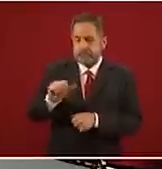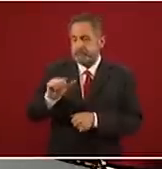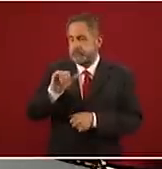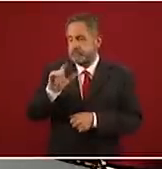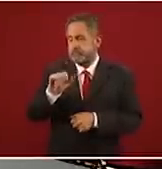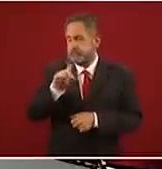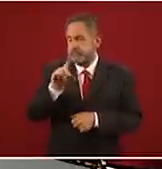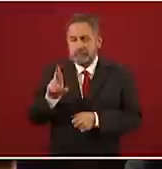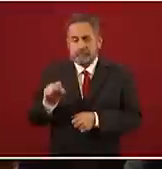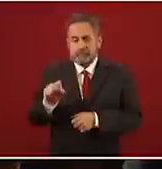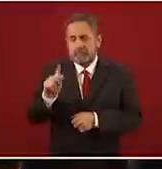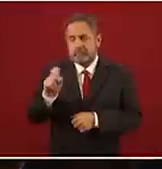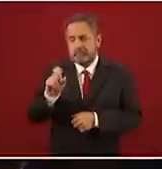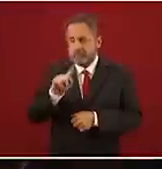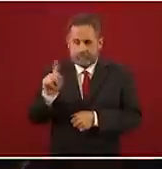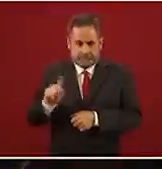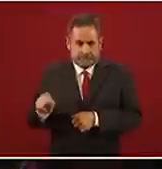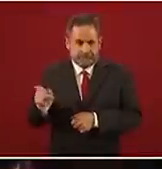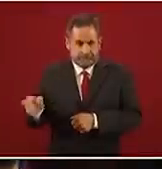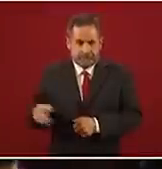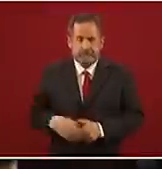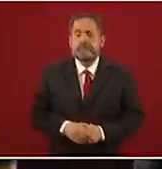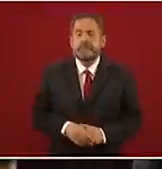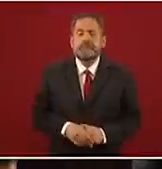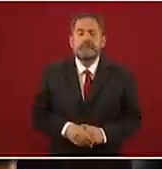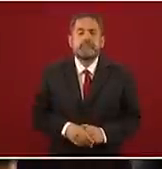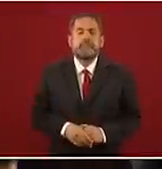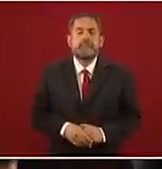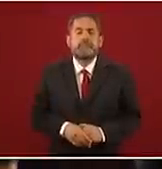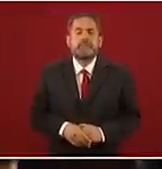Alejandro Schwartz Pérez